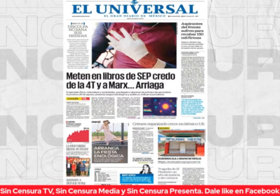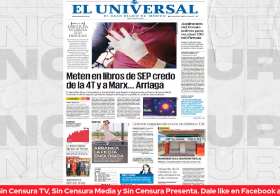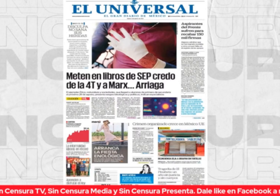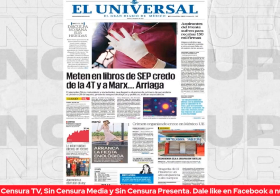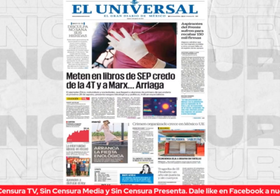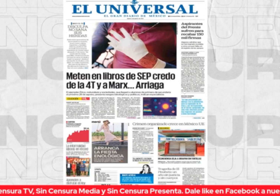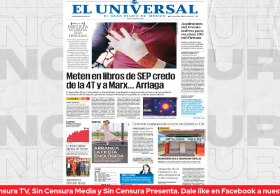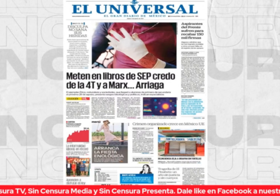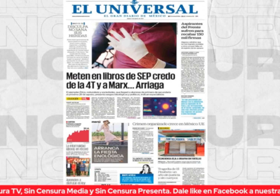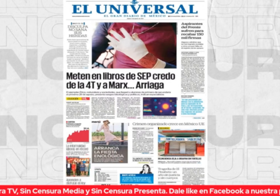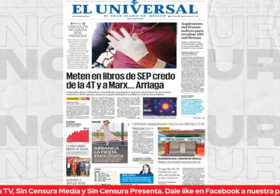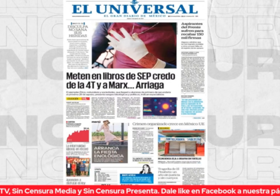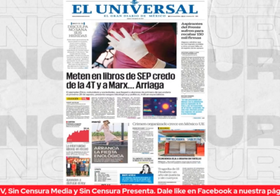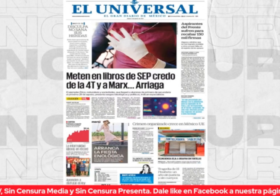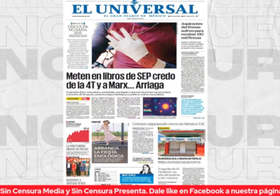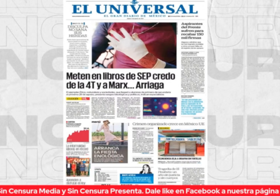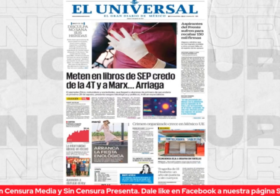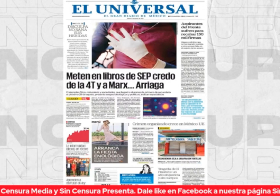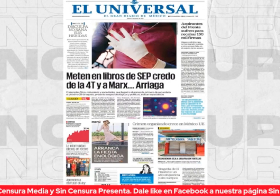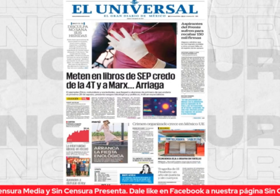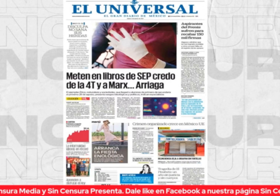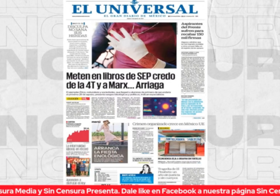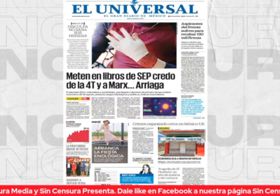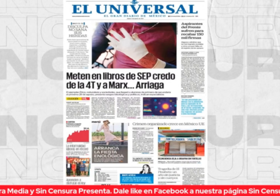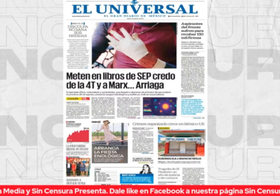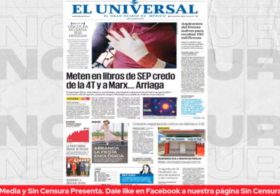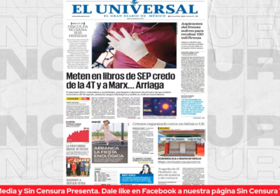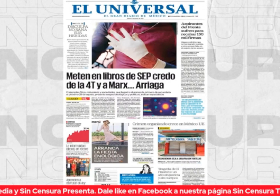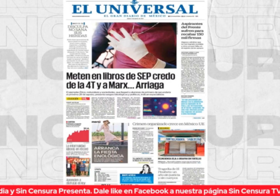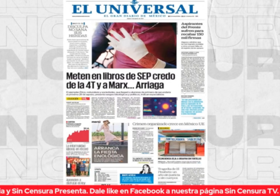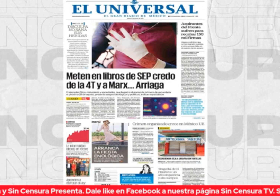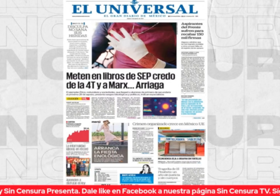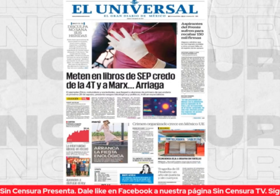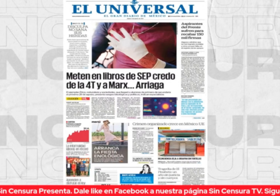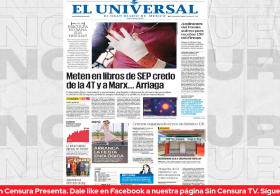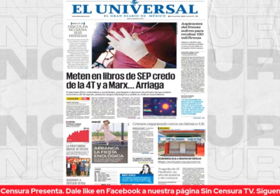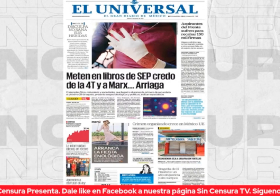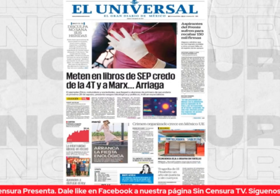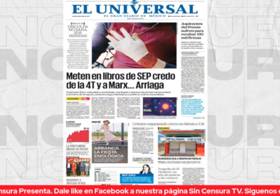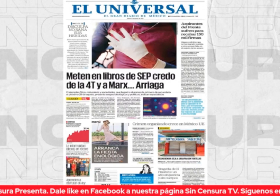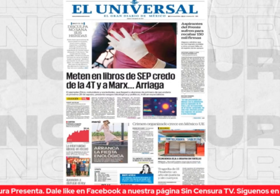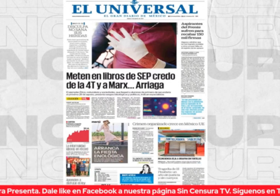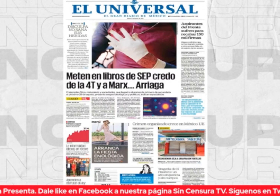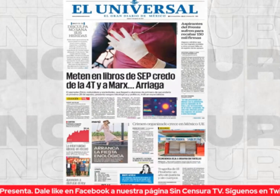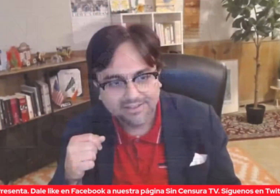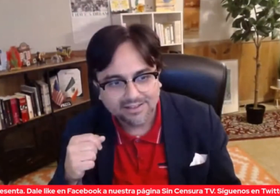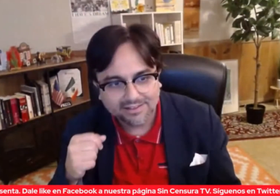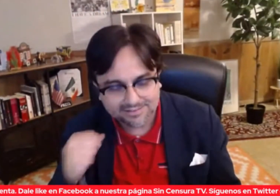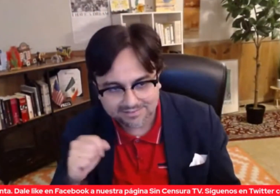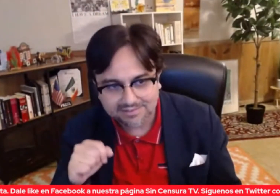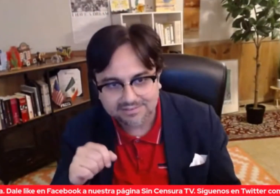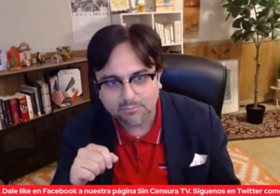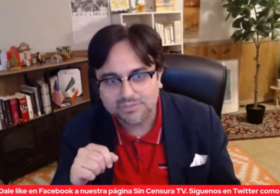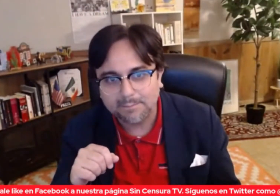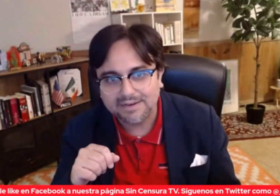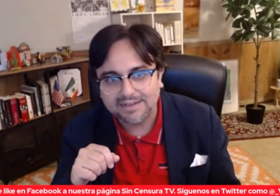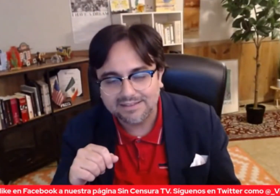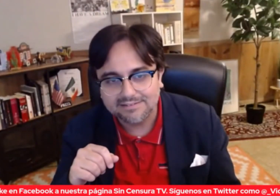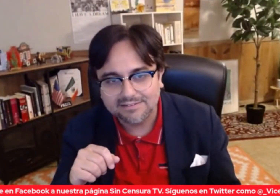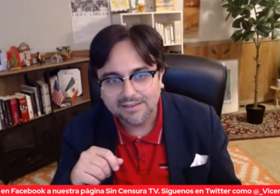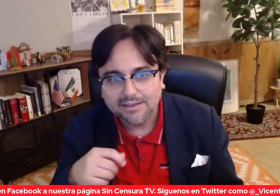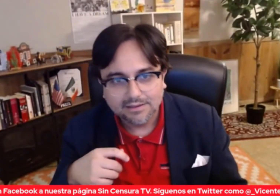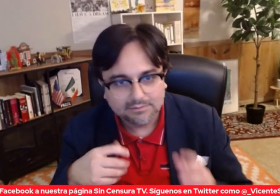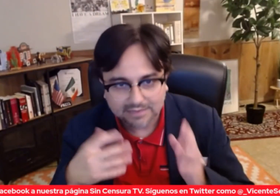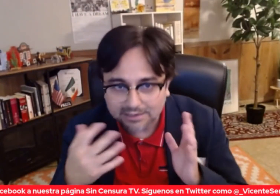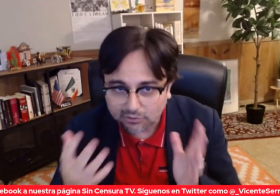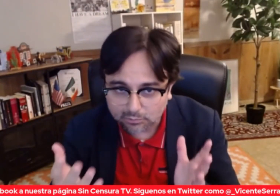Disculpe usted, sabe que este es un programa para adultos y que a diferencia de los libros de texto, aquí sí se dice mucha